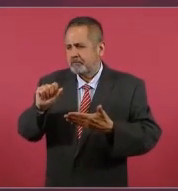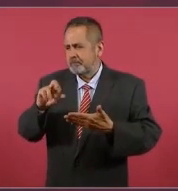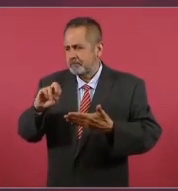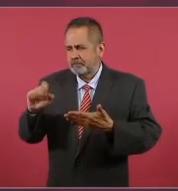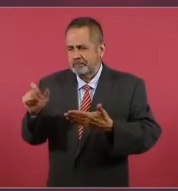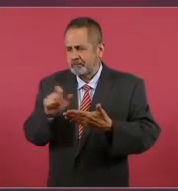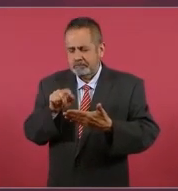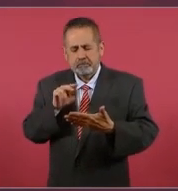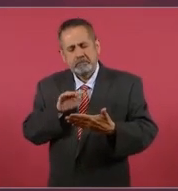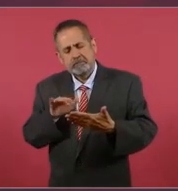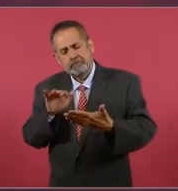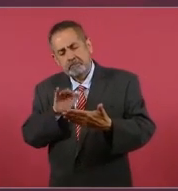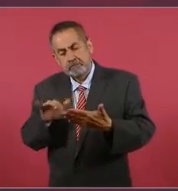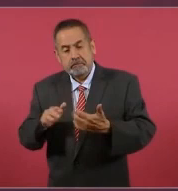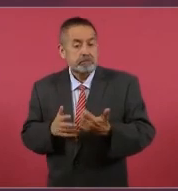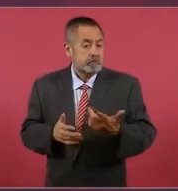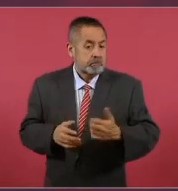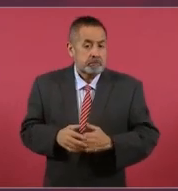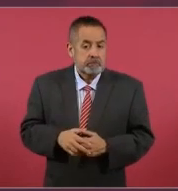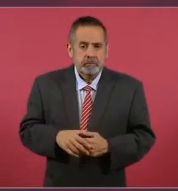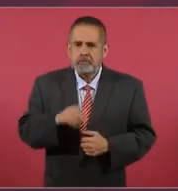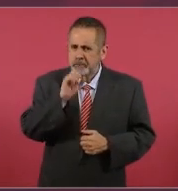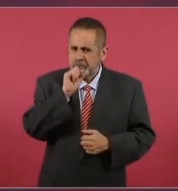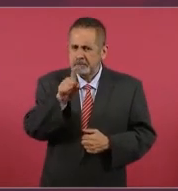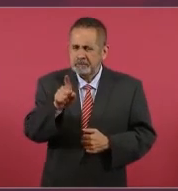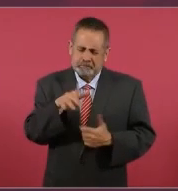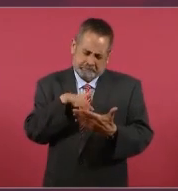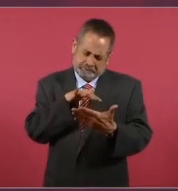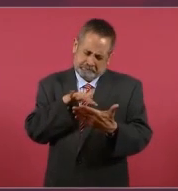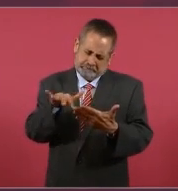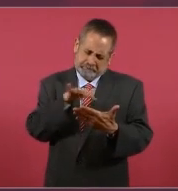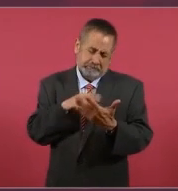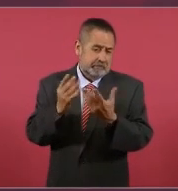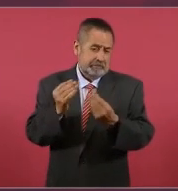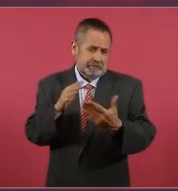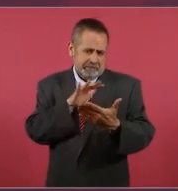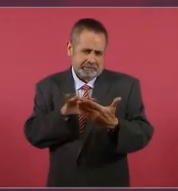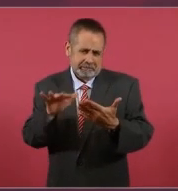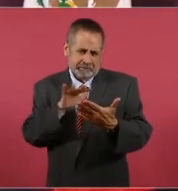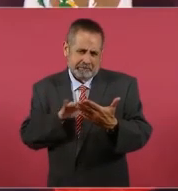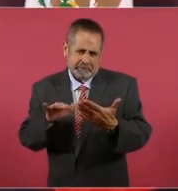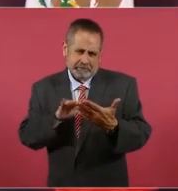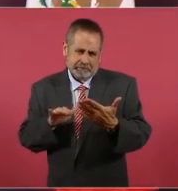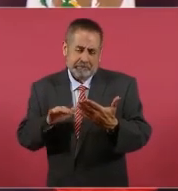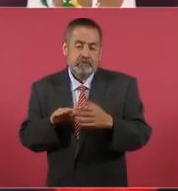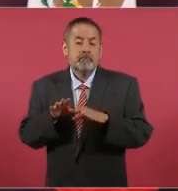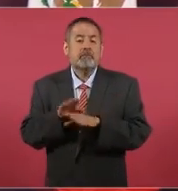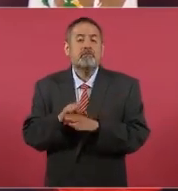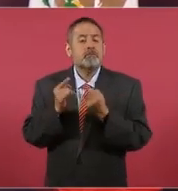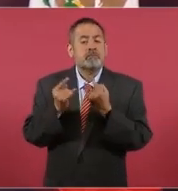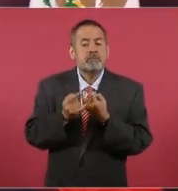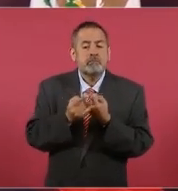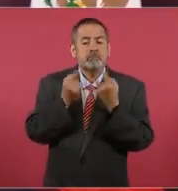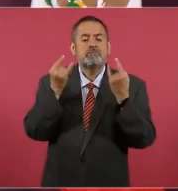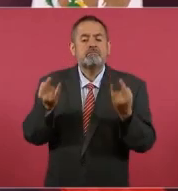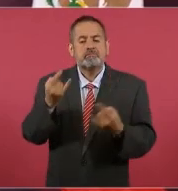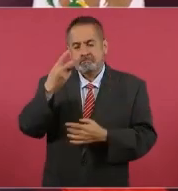Como leí también mucho sobre la historia de México.